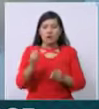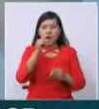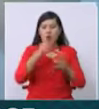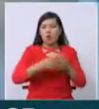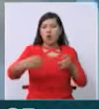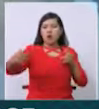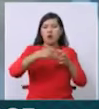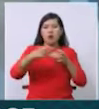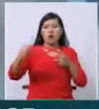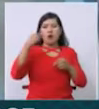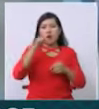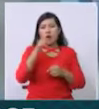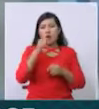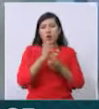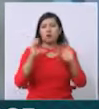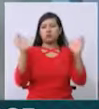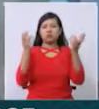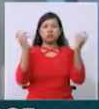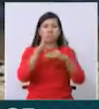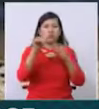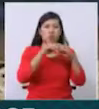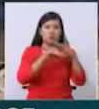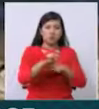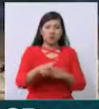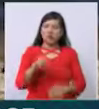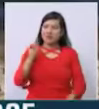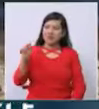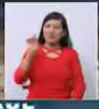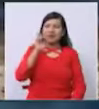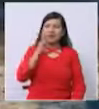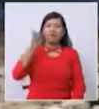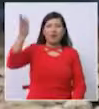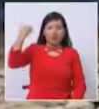todo eso. Eso es muy importante, el Evo debería que hacer eso, pero no ha hecho.